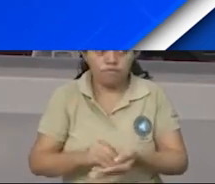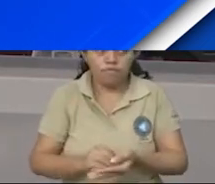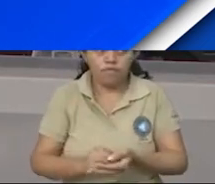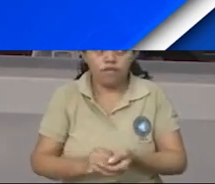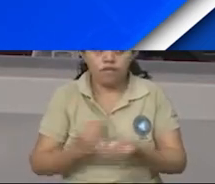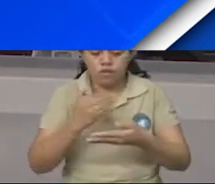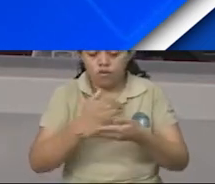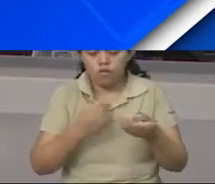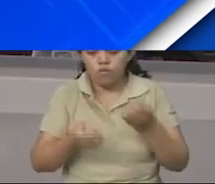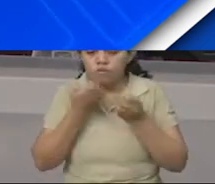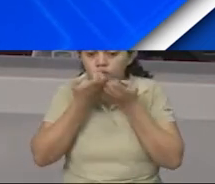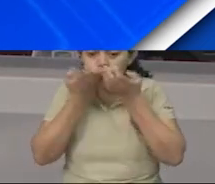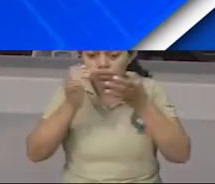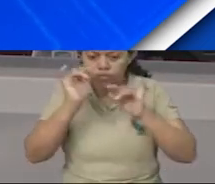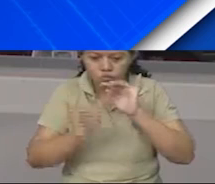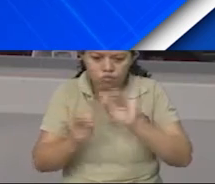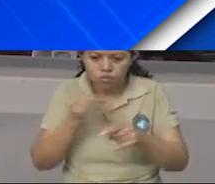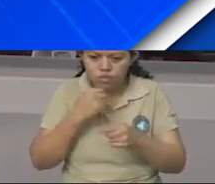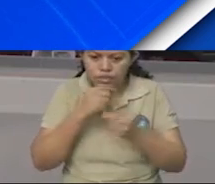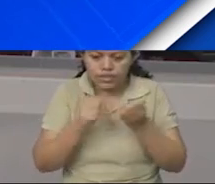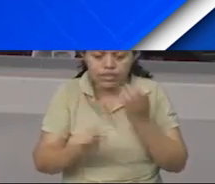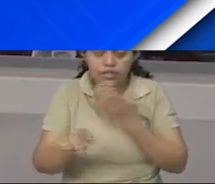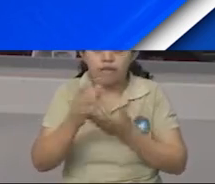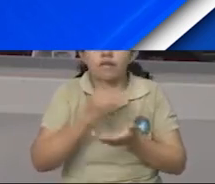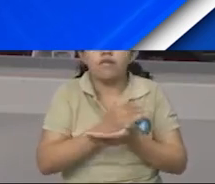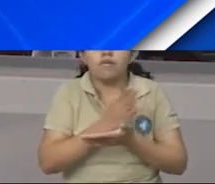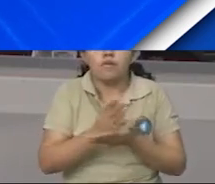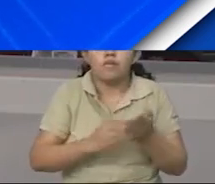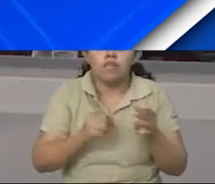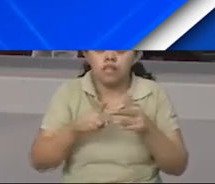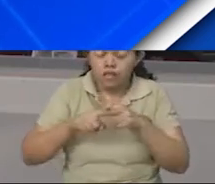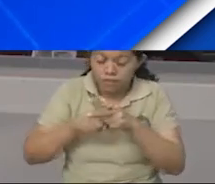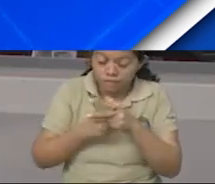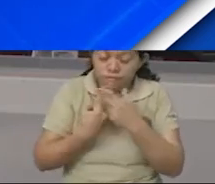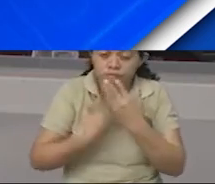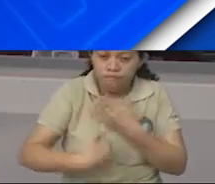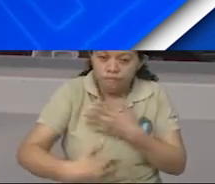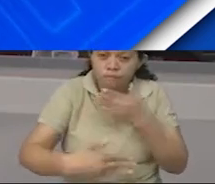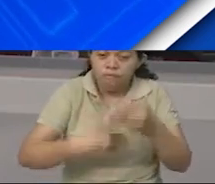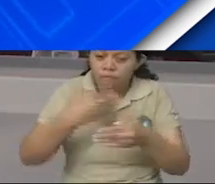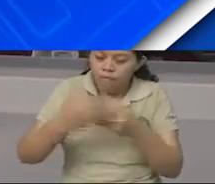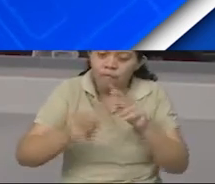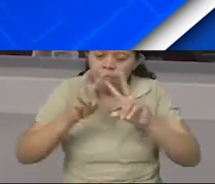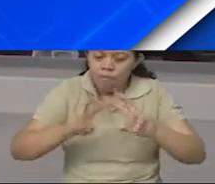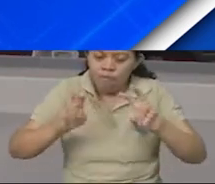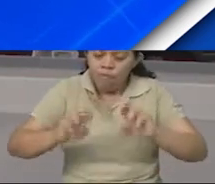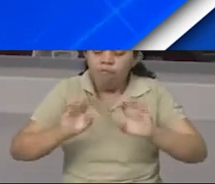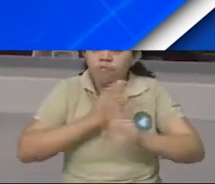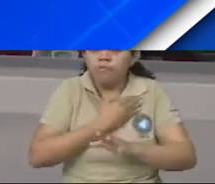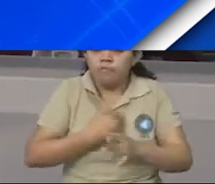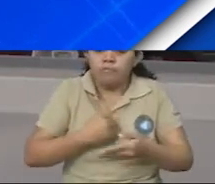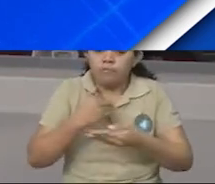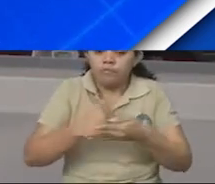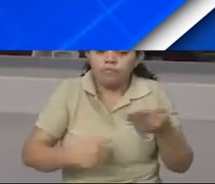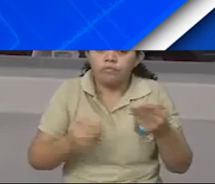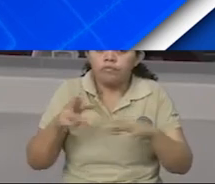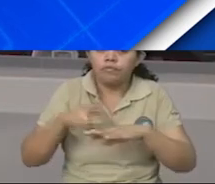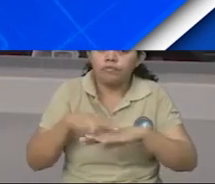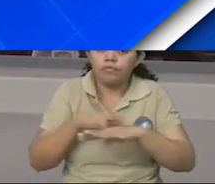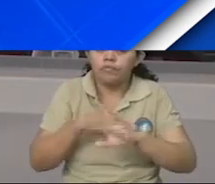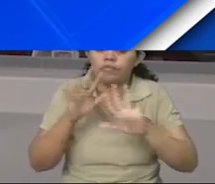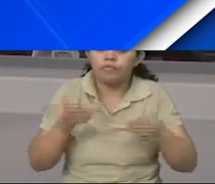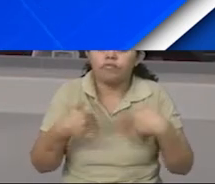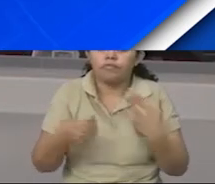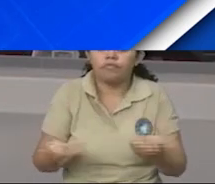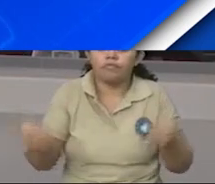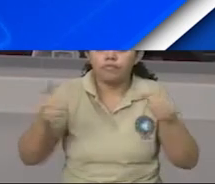al subsistema de información del digesto jurídico nicaragüense. Con esto se da inicio al proceso de análisis, depuración y consolidación normativa,